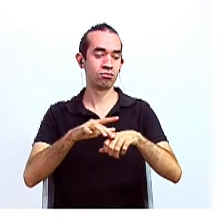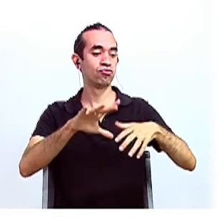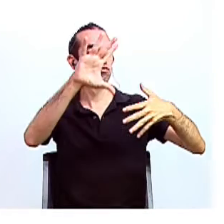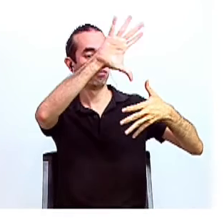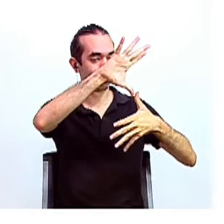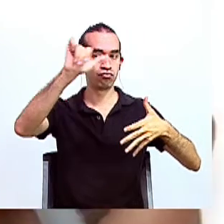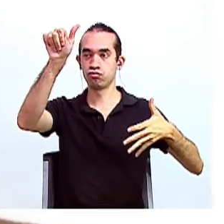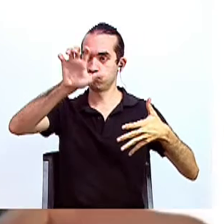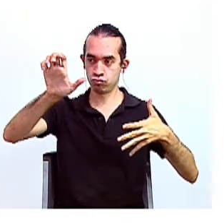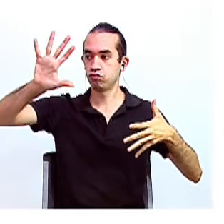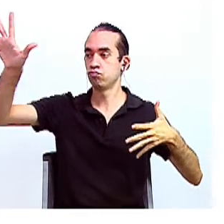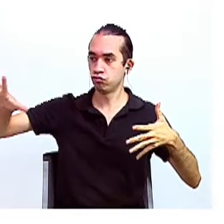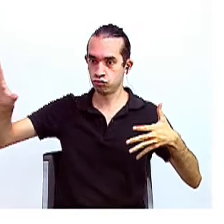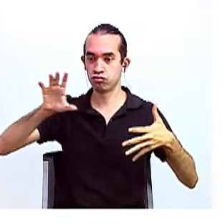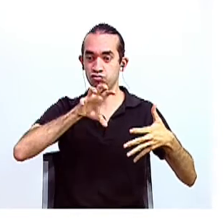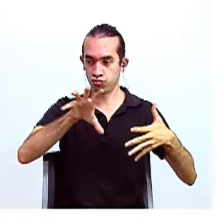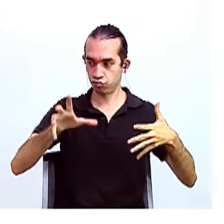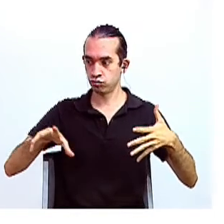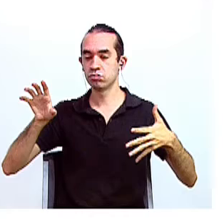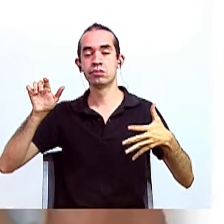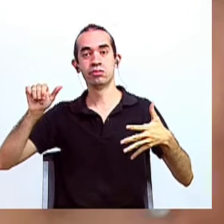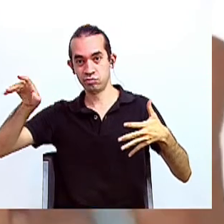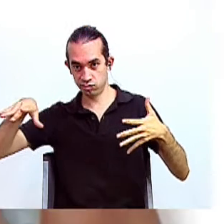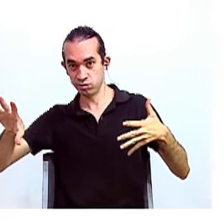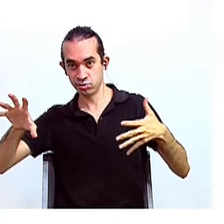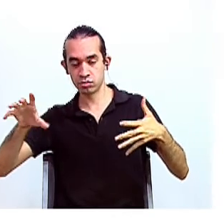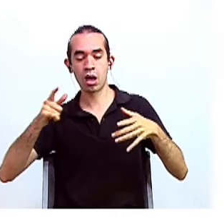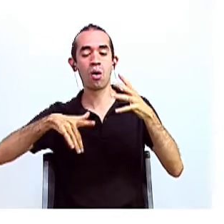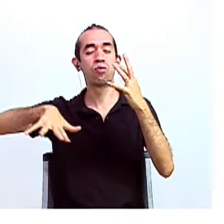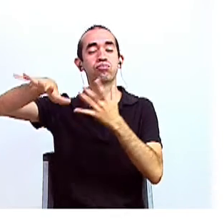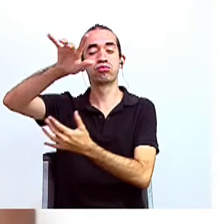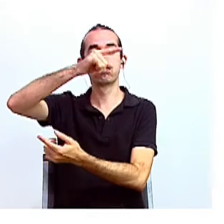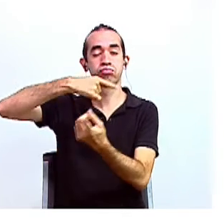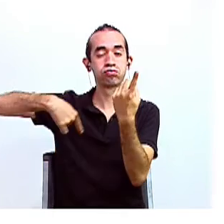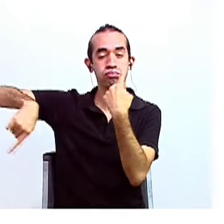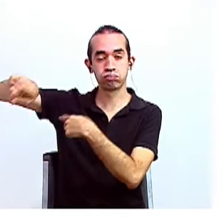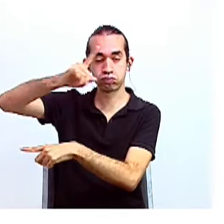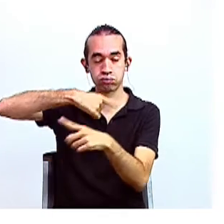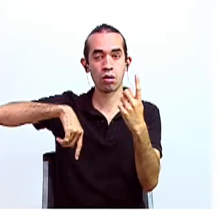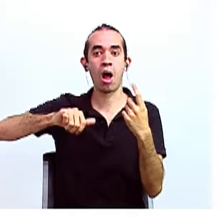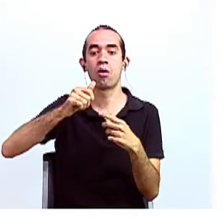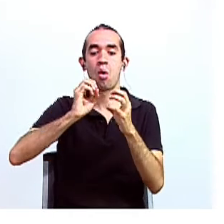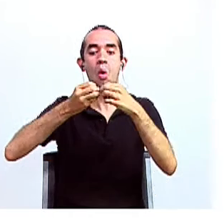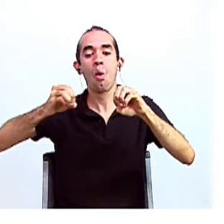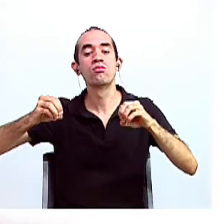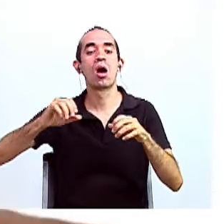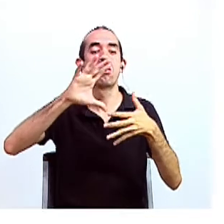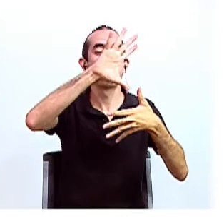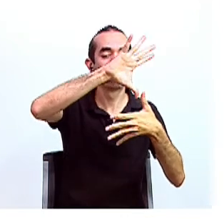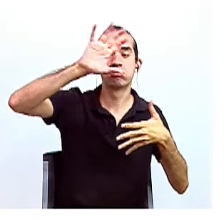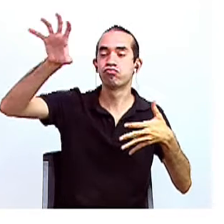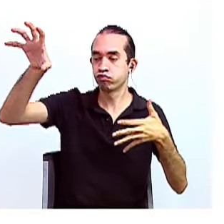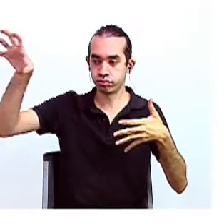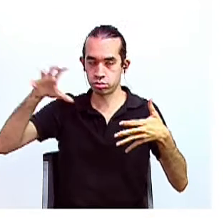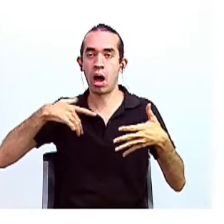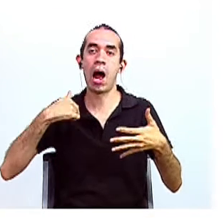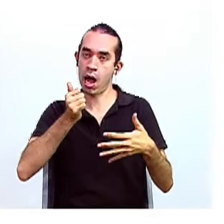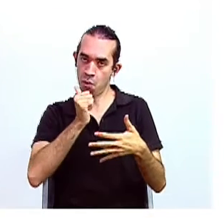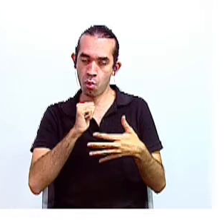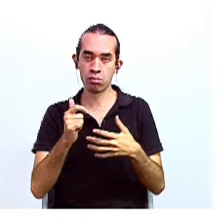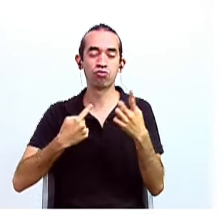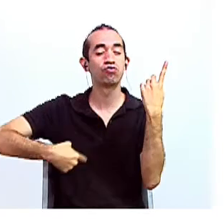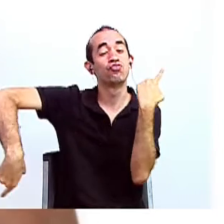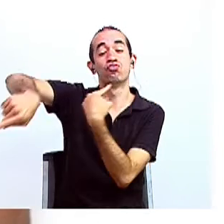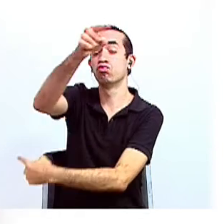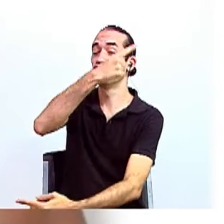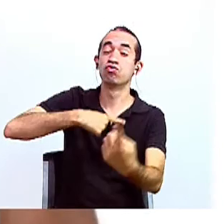que hay cambios y una circulación continua, la circulación llamada ciclo del agua o hidrológico. Este ciclo se mantiene en